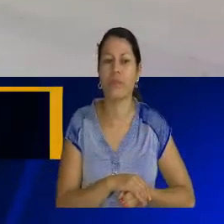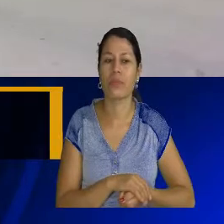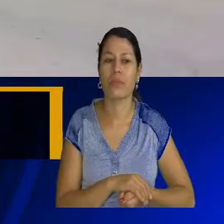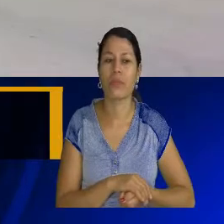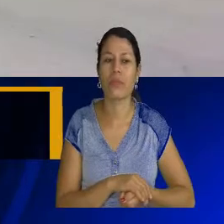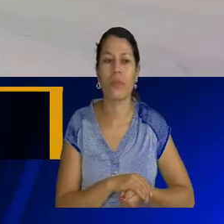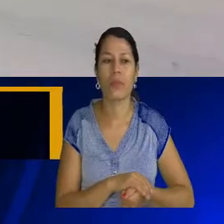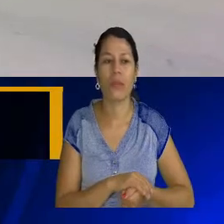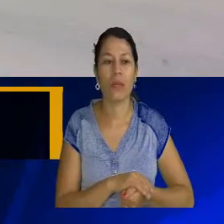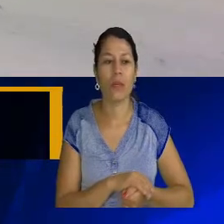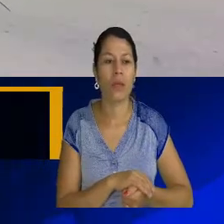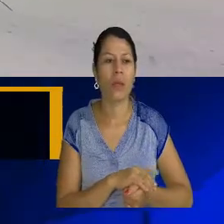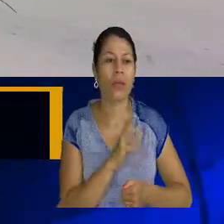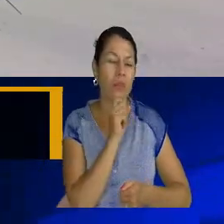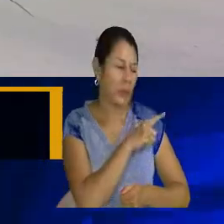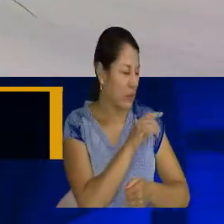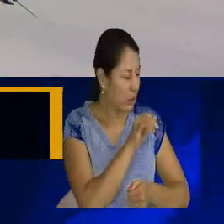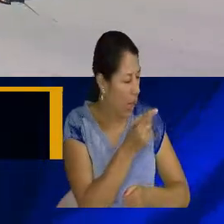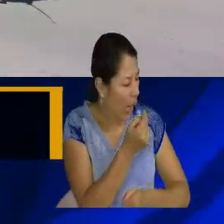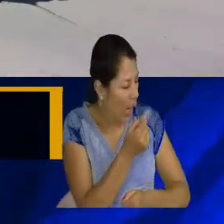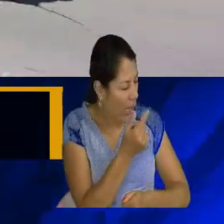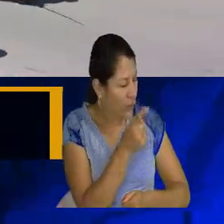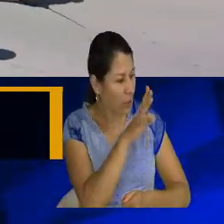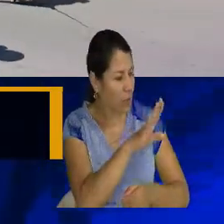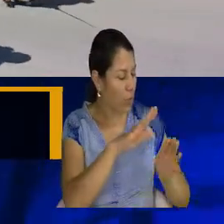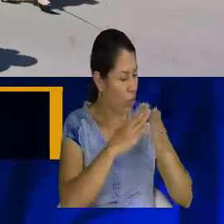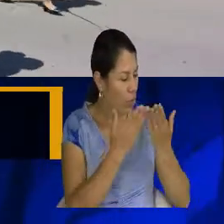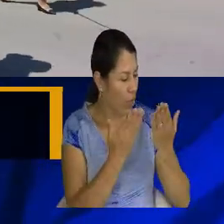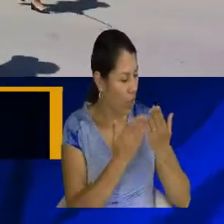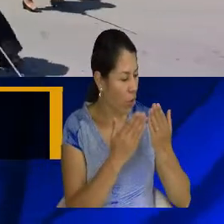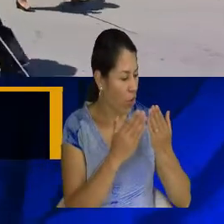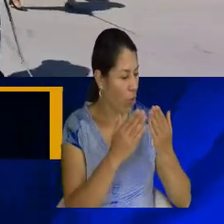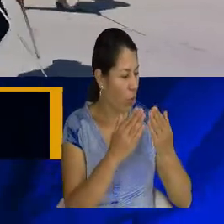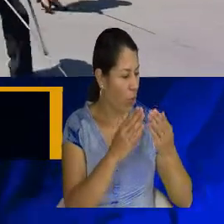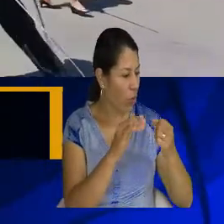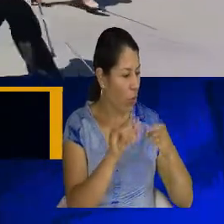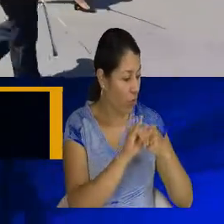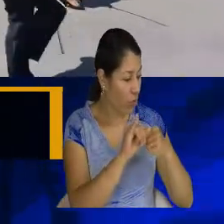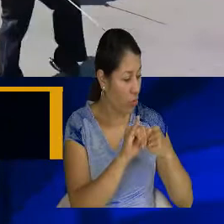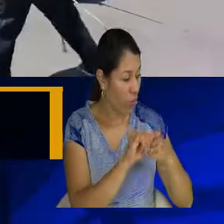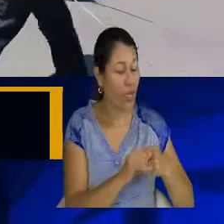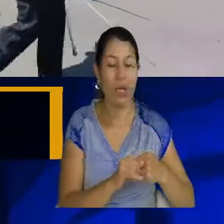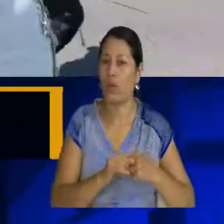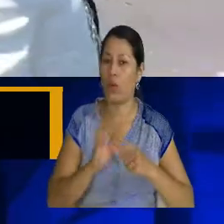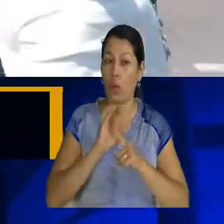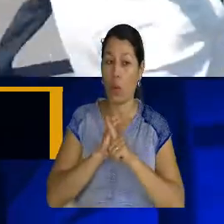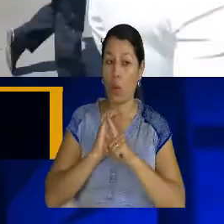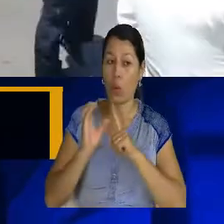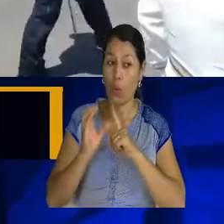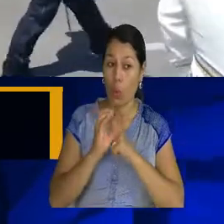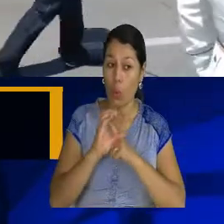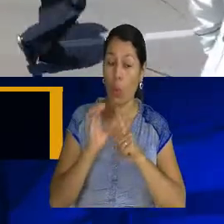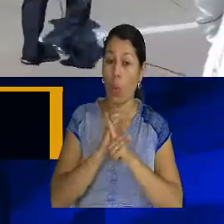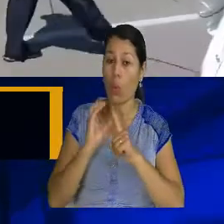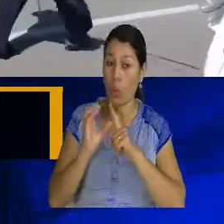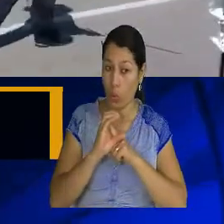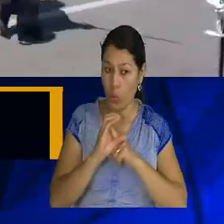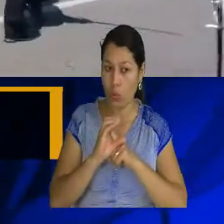industrial. Lo que pasa es que culturalmente lo va a cerrar la Unipaz, pero la banda es la del industrial. La banda que